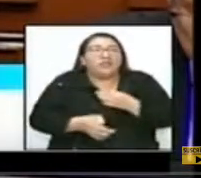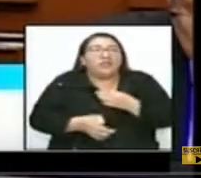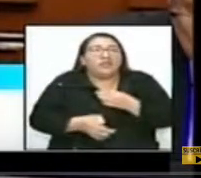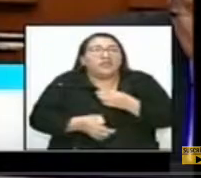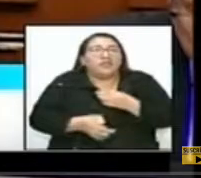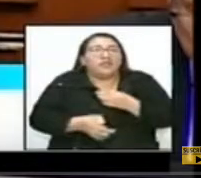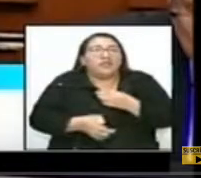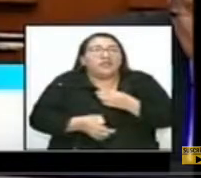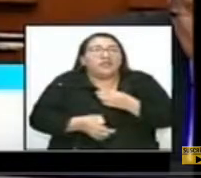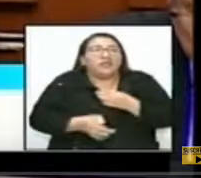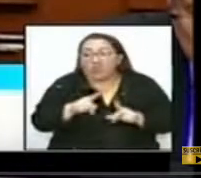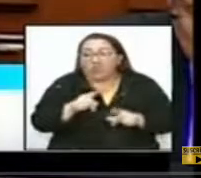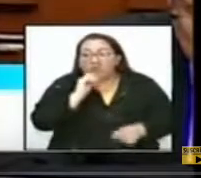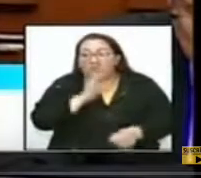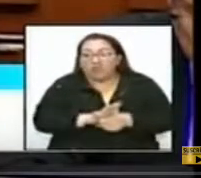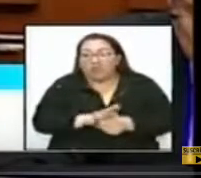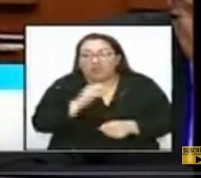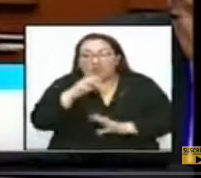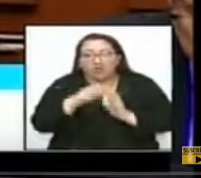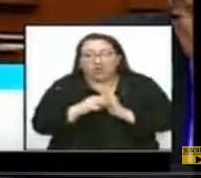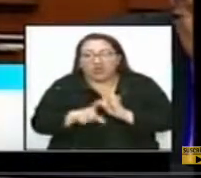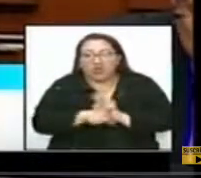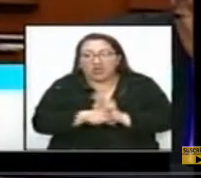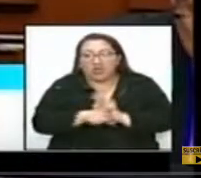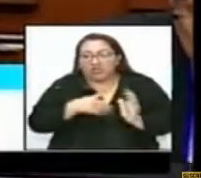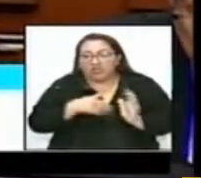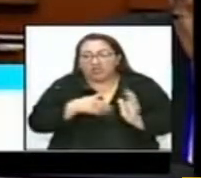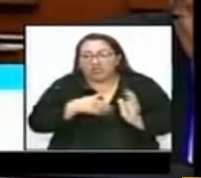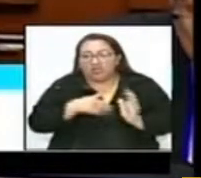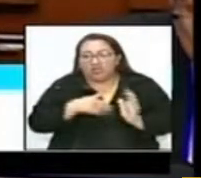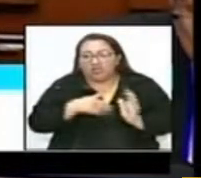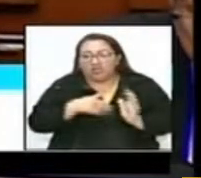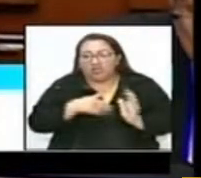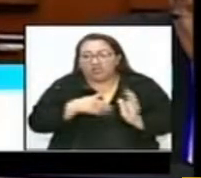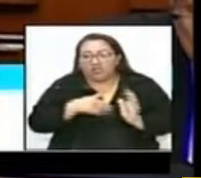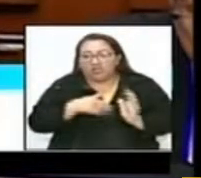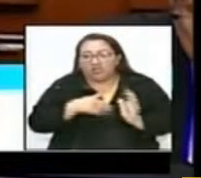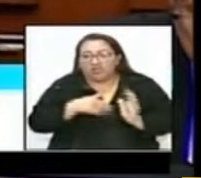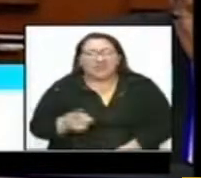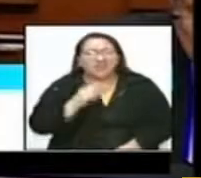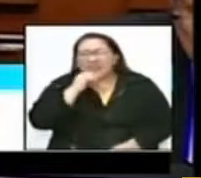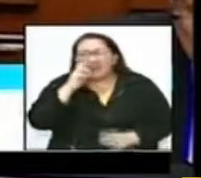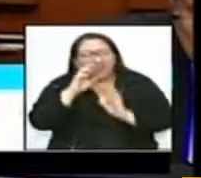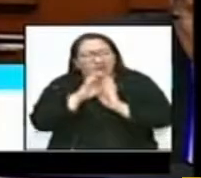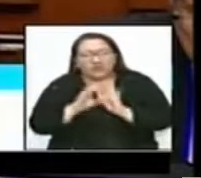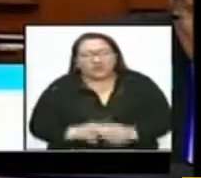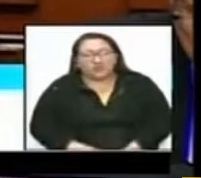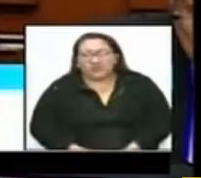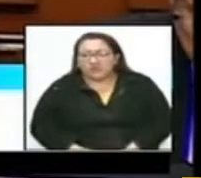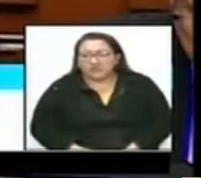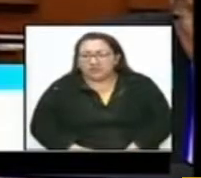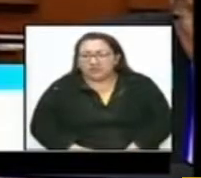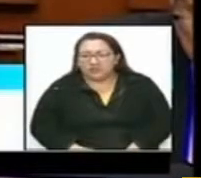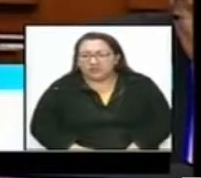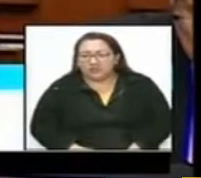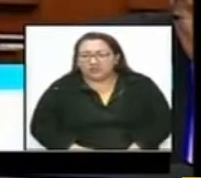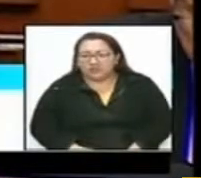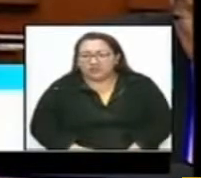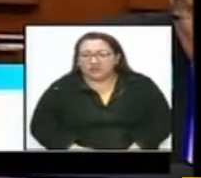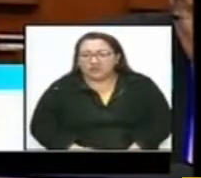ustedes cuando cumplan con los proyectos de ley que les he presentado eso es completamente inconstitucional si eso ocurre el